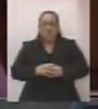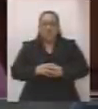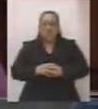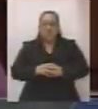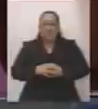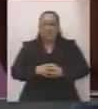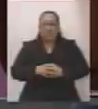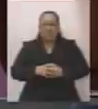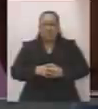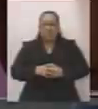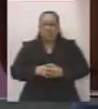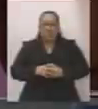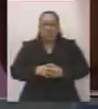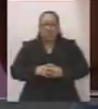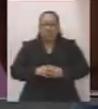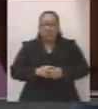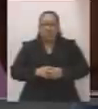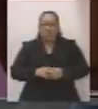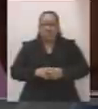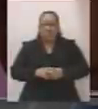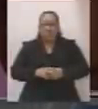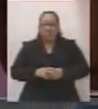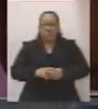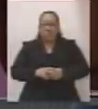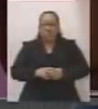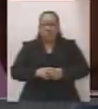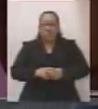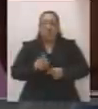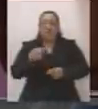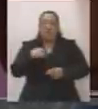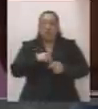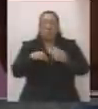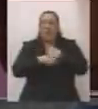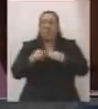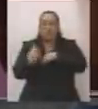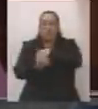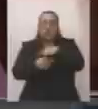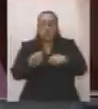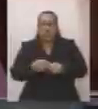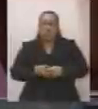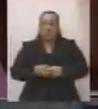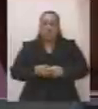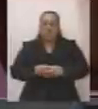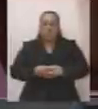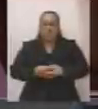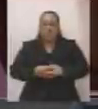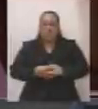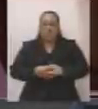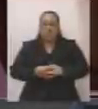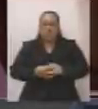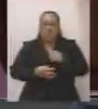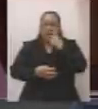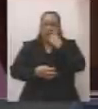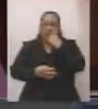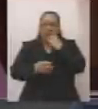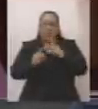crecimiento, en la capacidad productiva de nuestros países. Así que ahí hay todo un círculo virtuoso que empieza por la educación, como